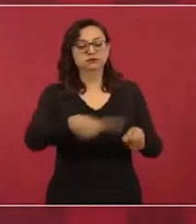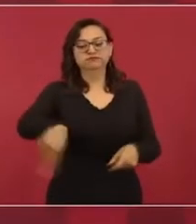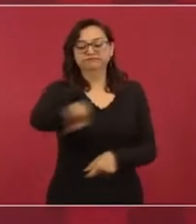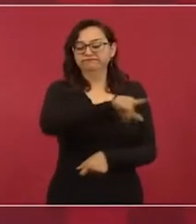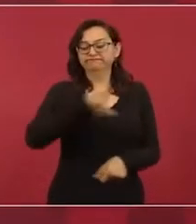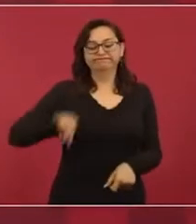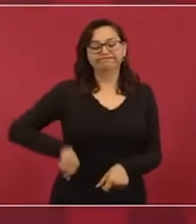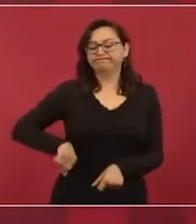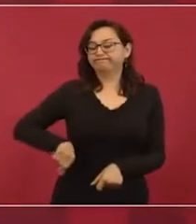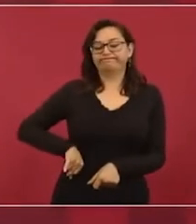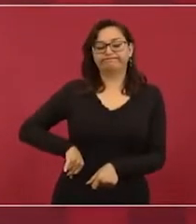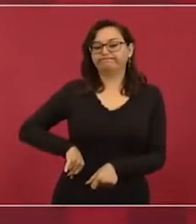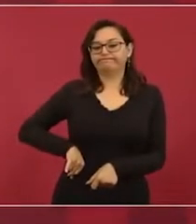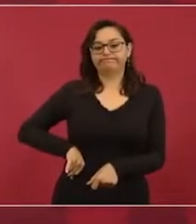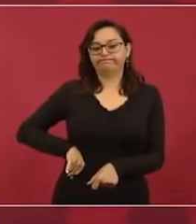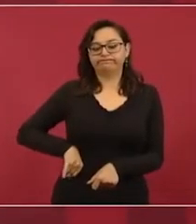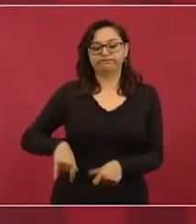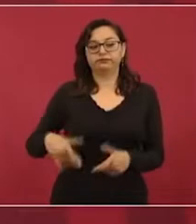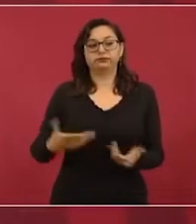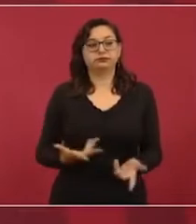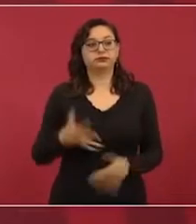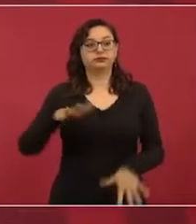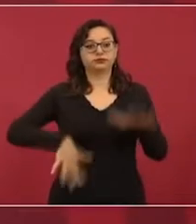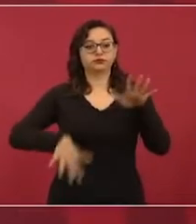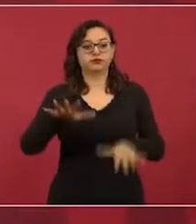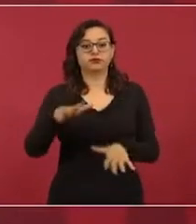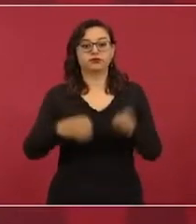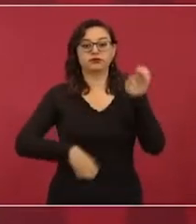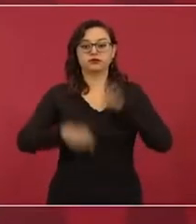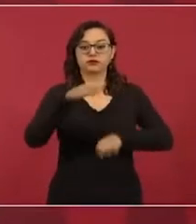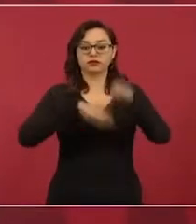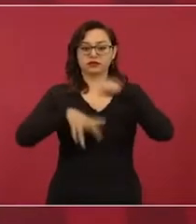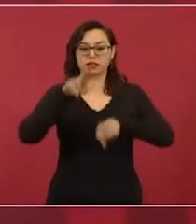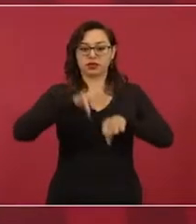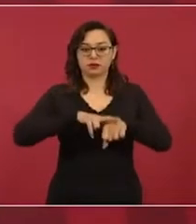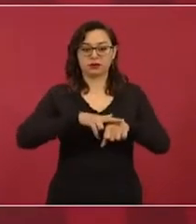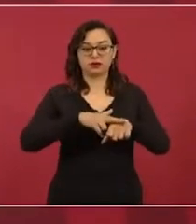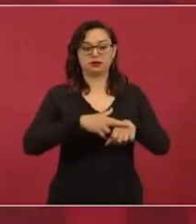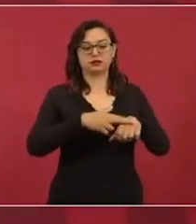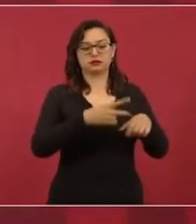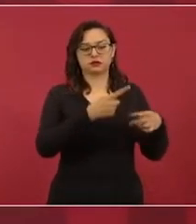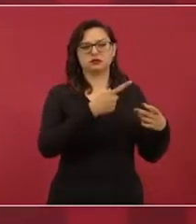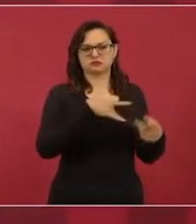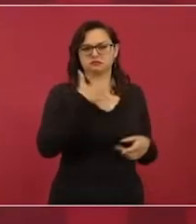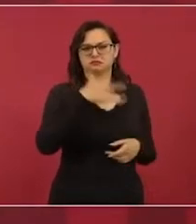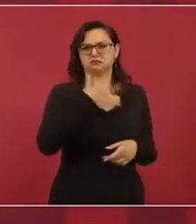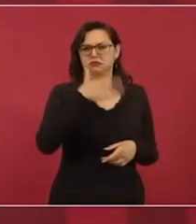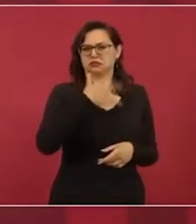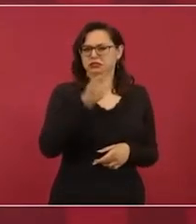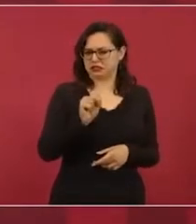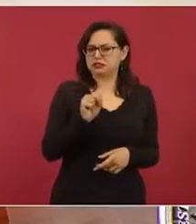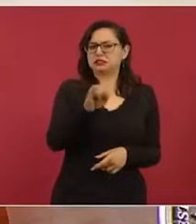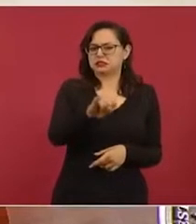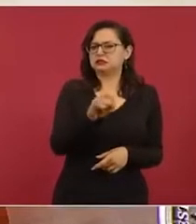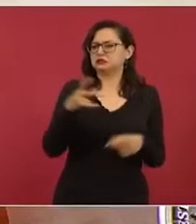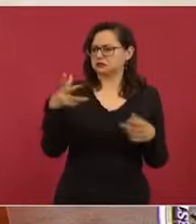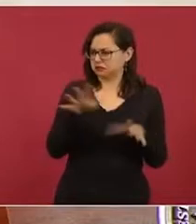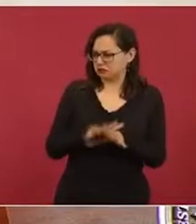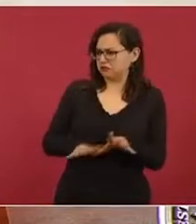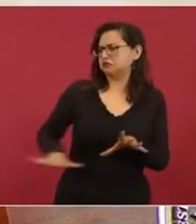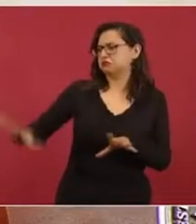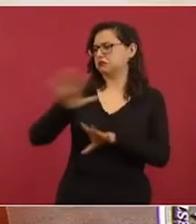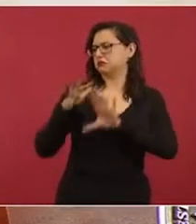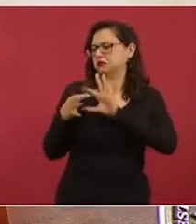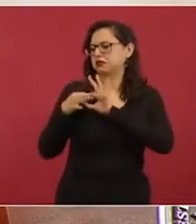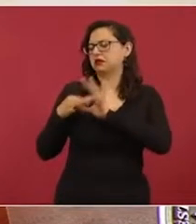hay empresas que tienen una dimensión social, cívica,